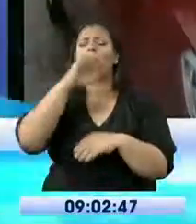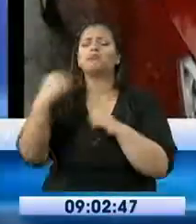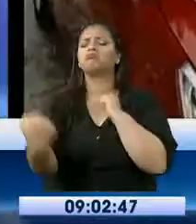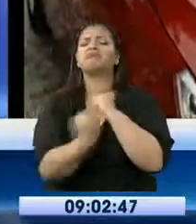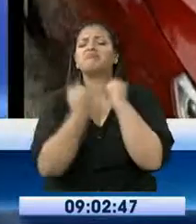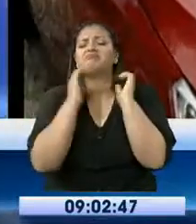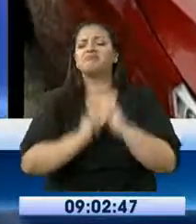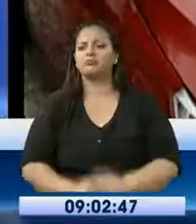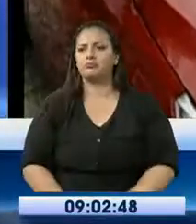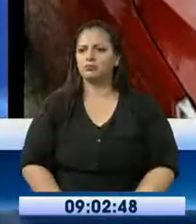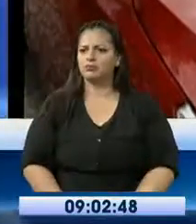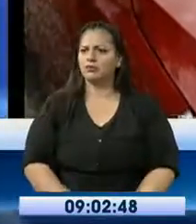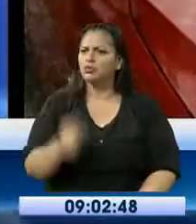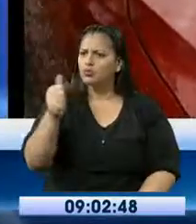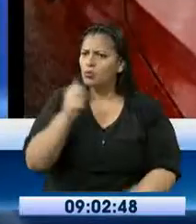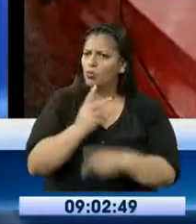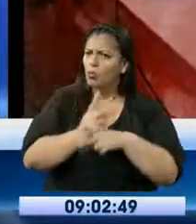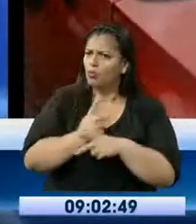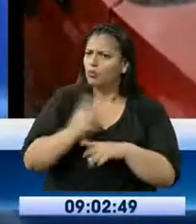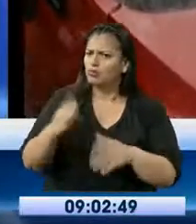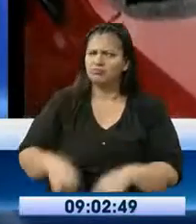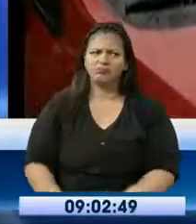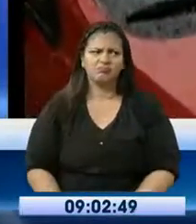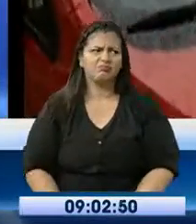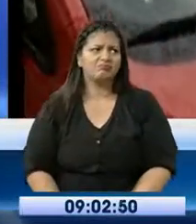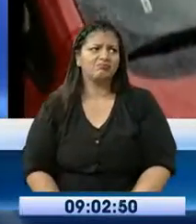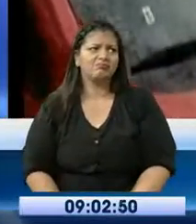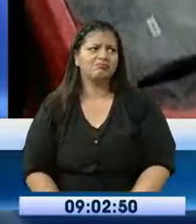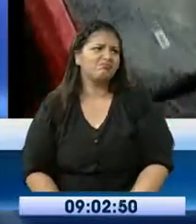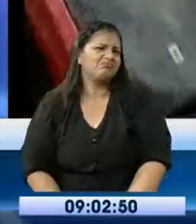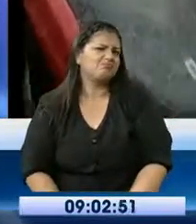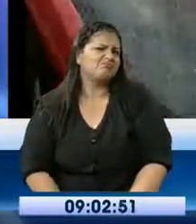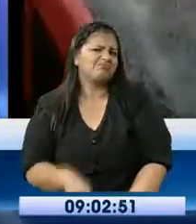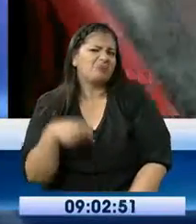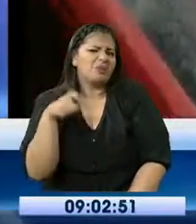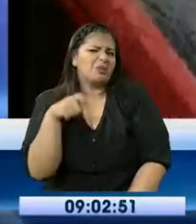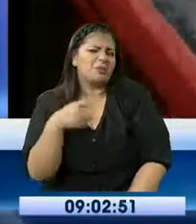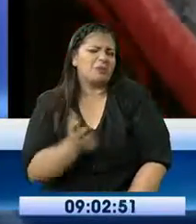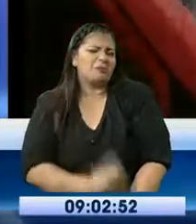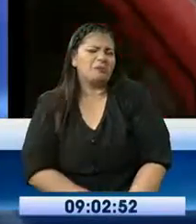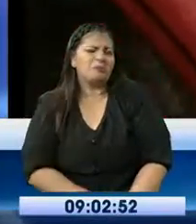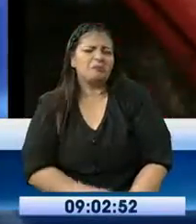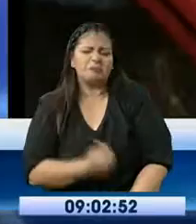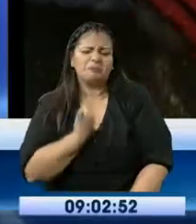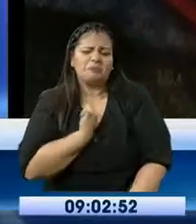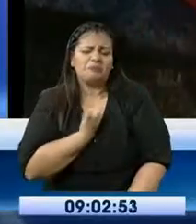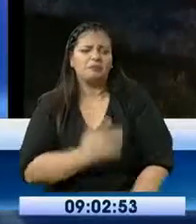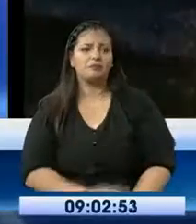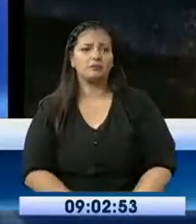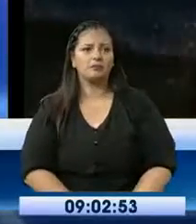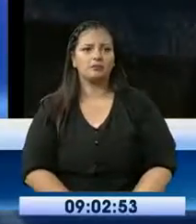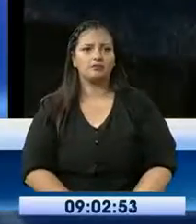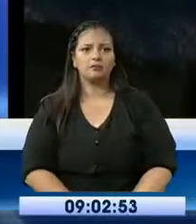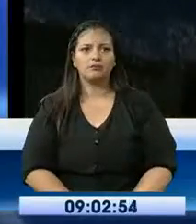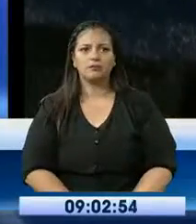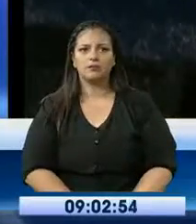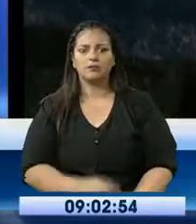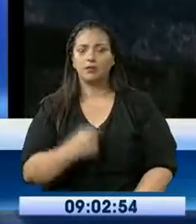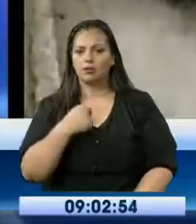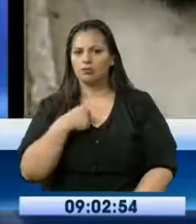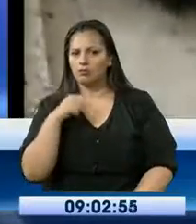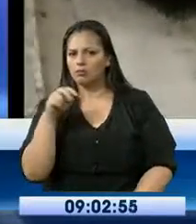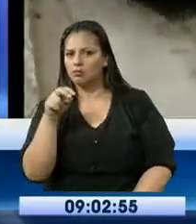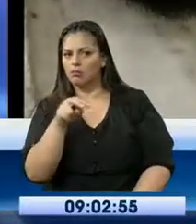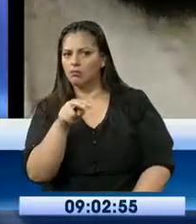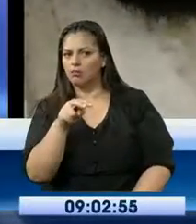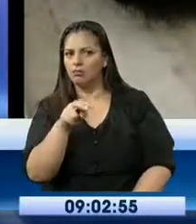¿Pero no toma medidas de autoprotección? No, no necesito. Hasta aquí no me pasó nada. Un desconocido no, nunca. Yo siempre llamo nomás a